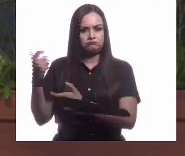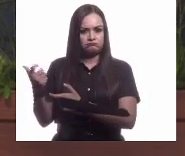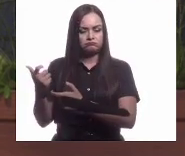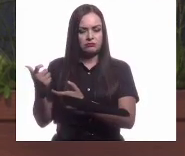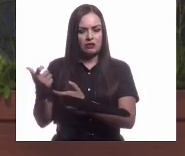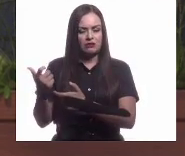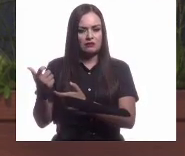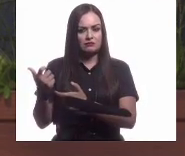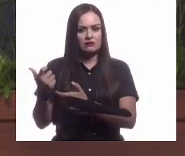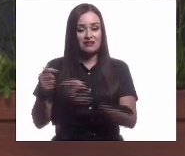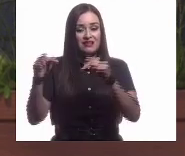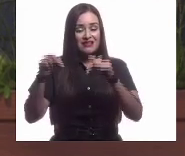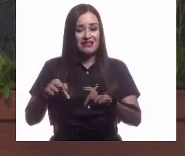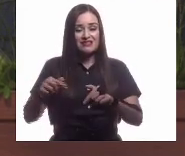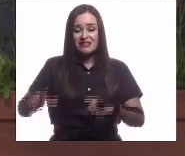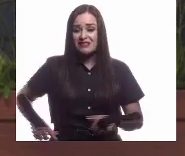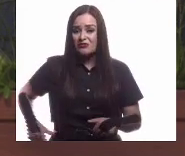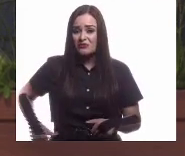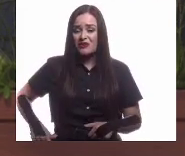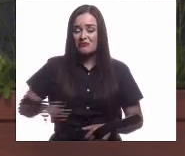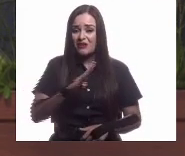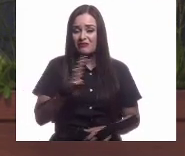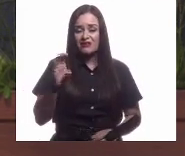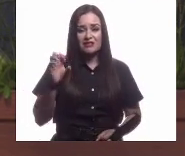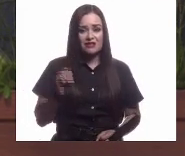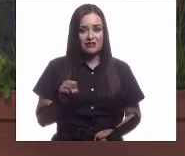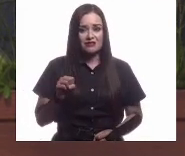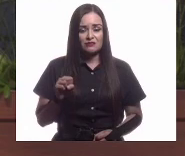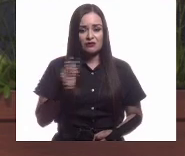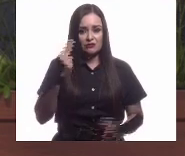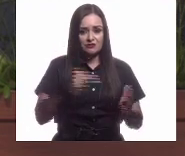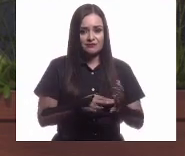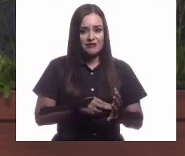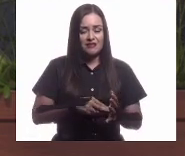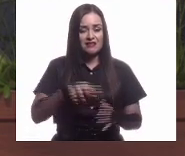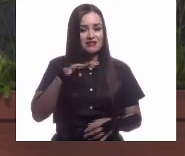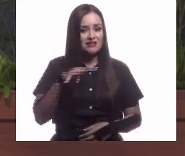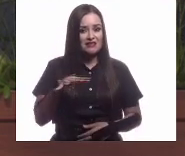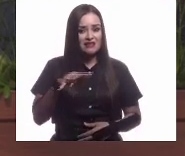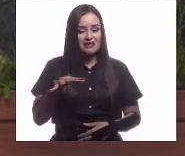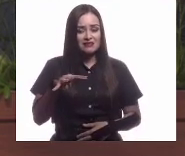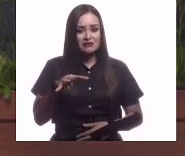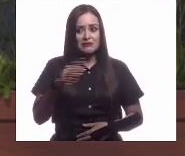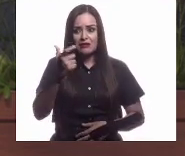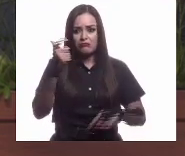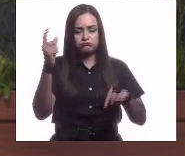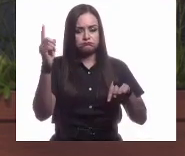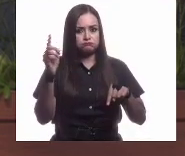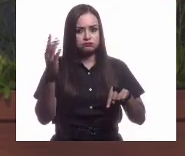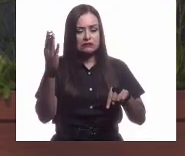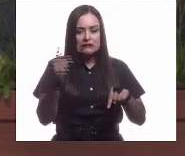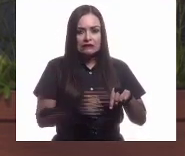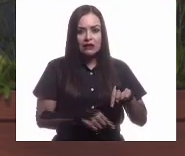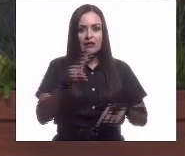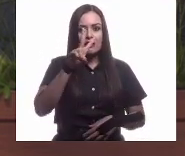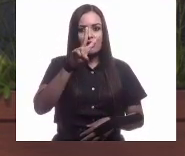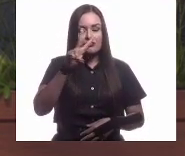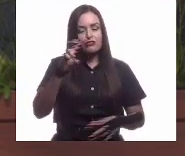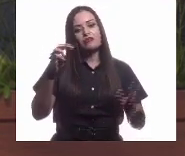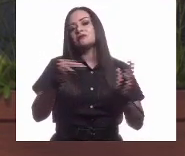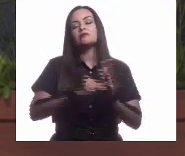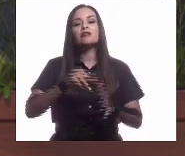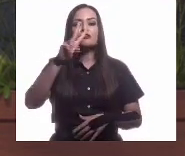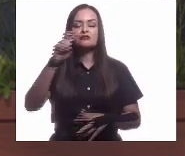proporcional. El gobierno de Baja California Sur padeció en el 2019 un recorte de 2.200 millones de